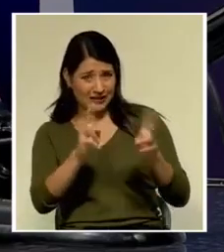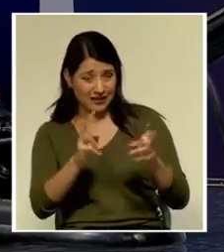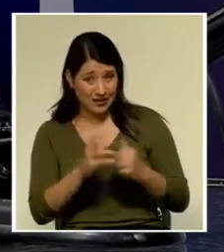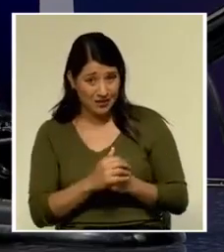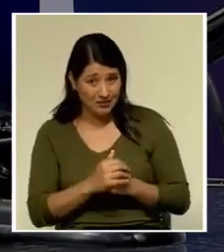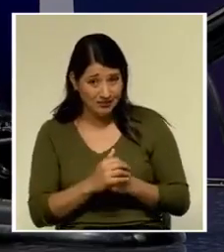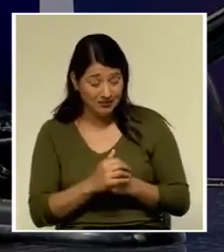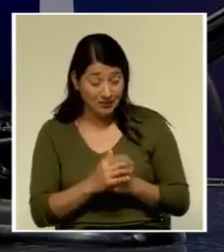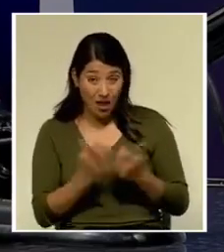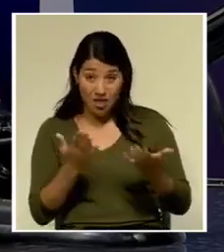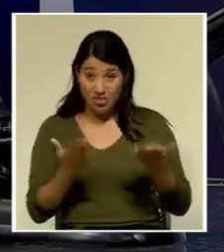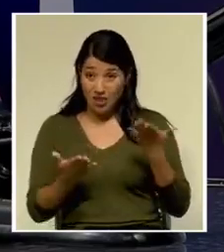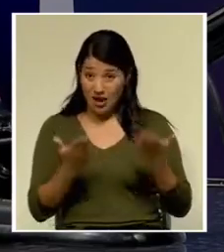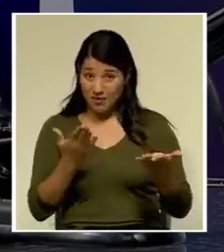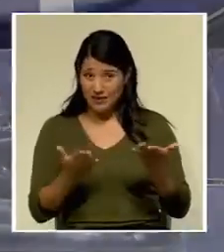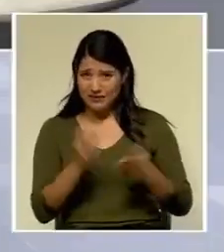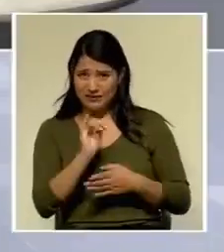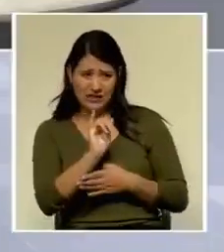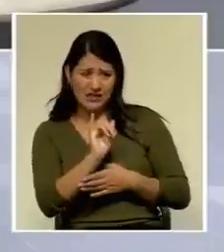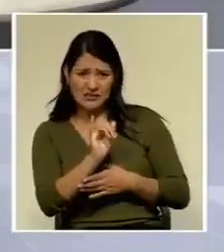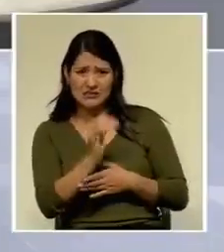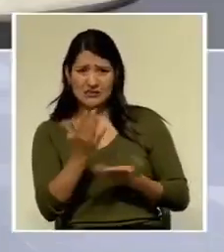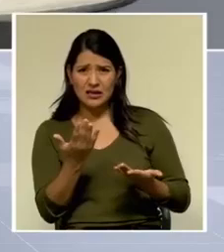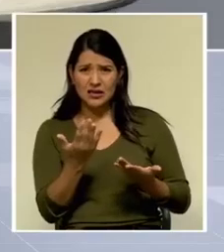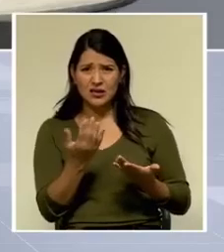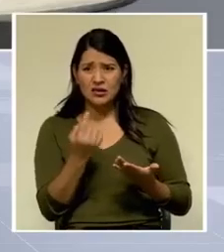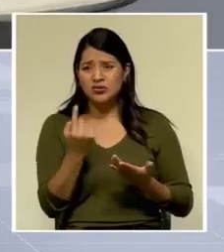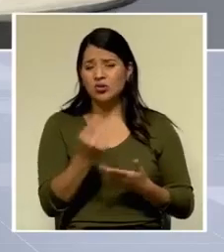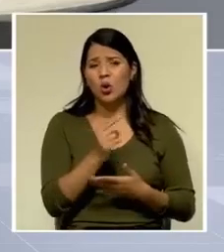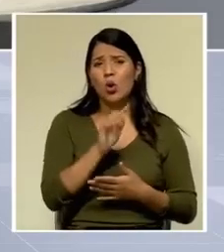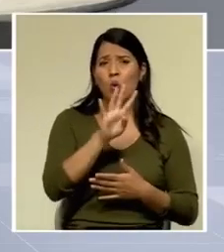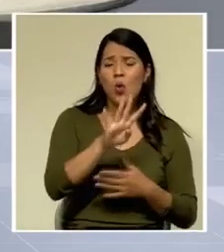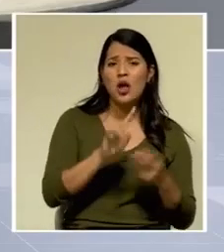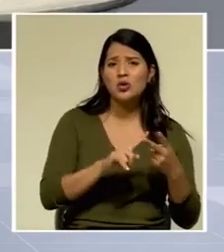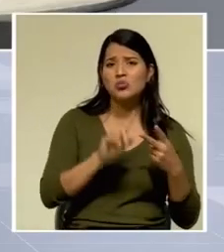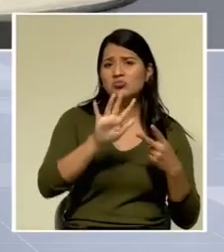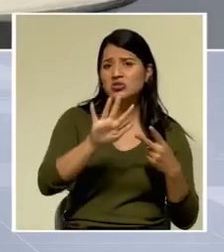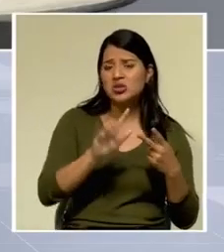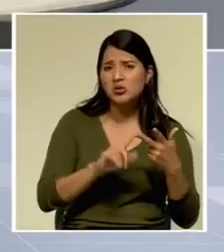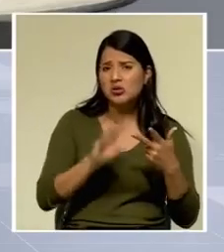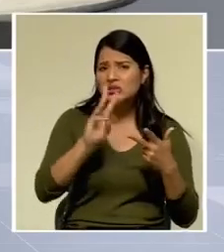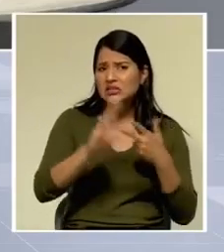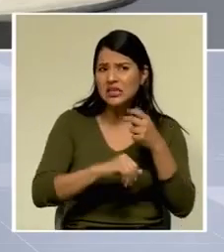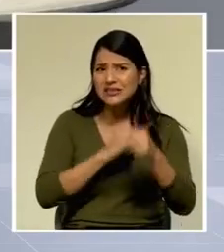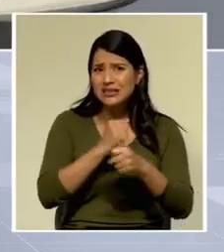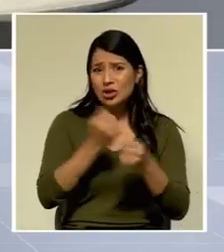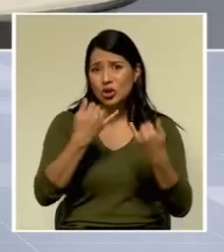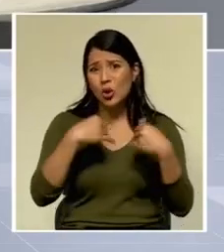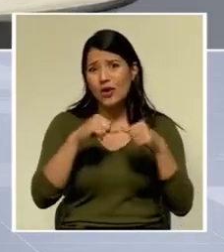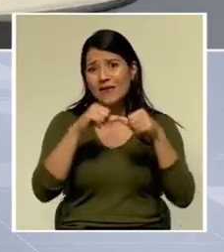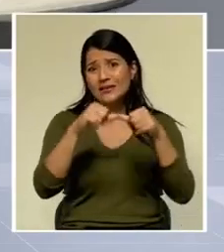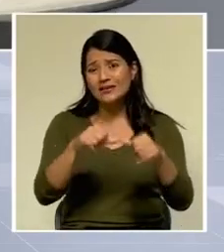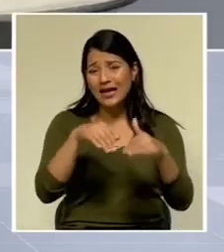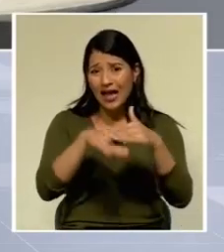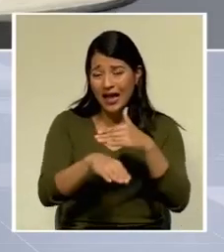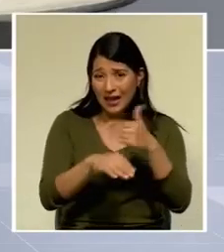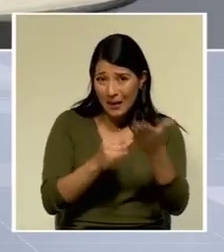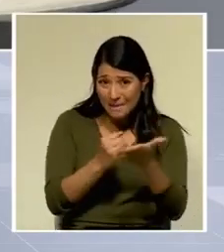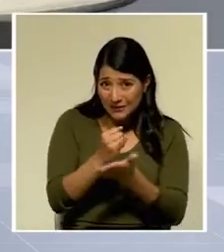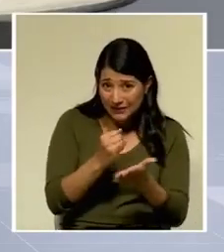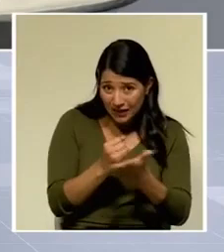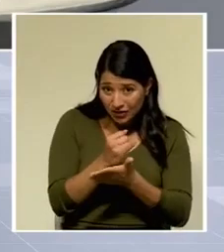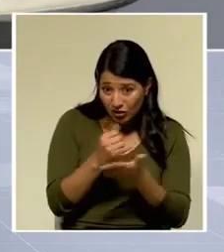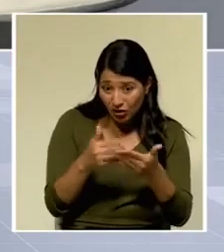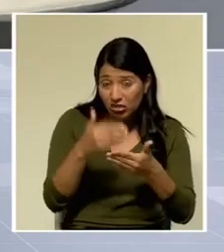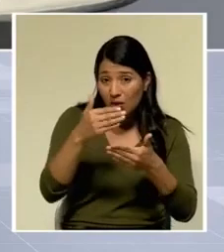acaso un asunto que pasan 4, 5 o 6 años para que continúe en investigación después de una campaña y para que se